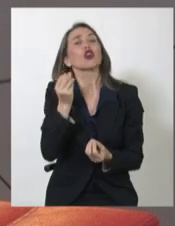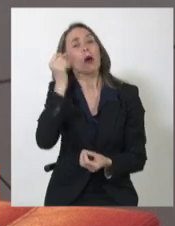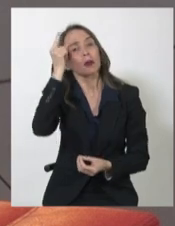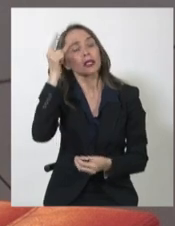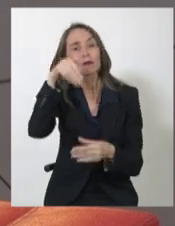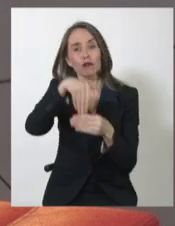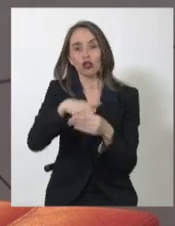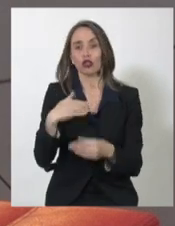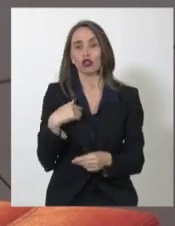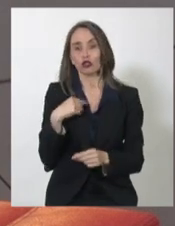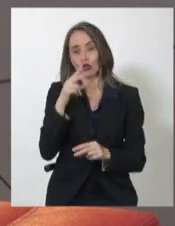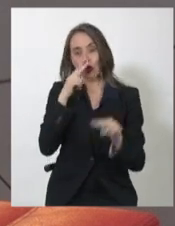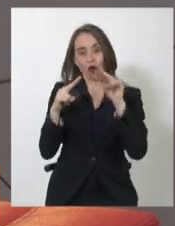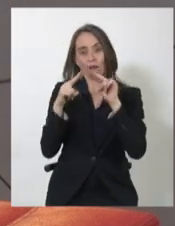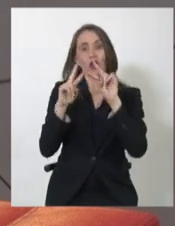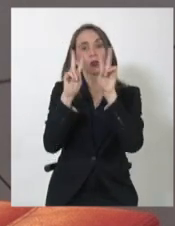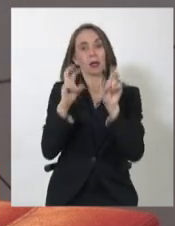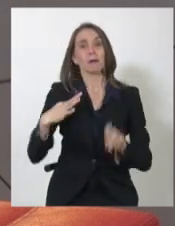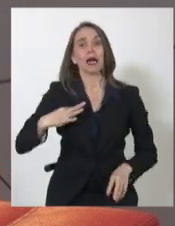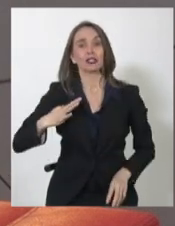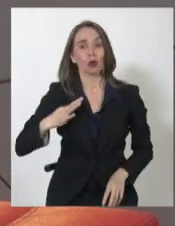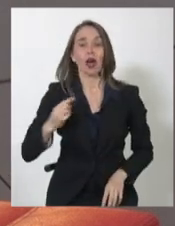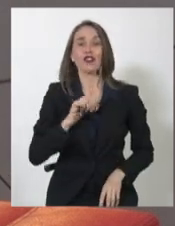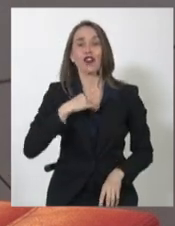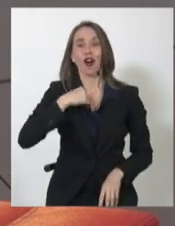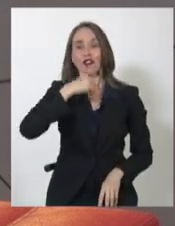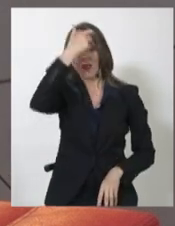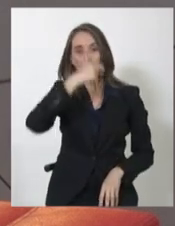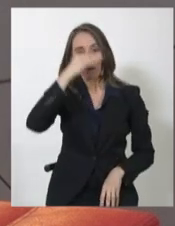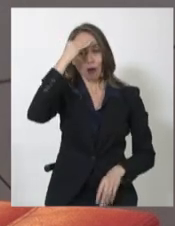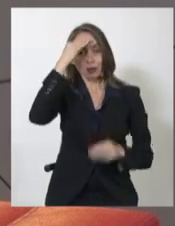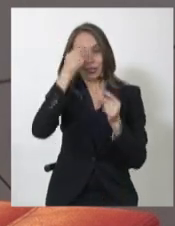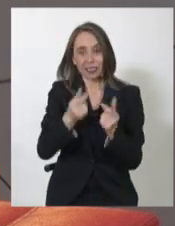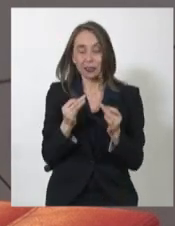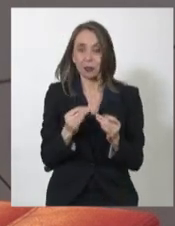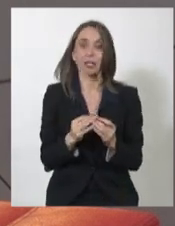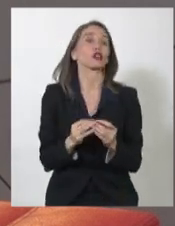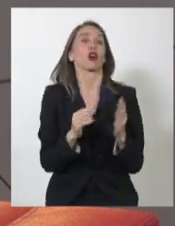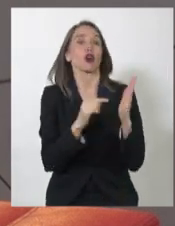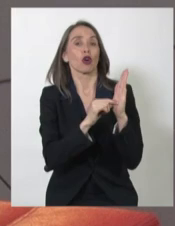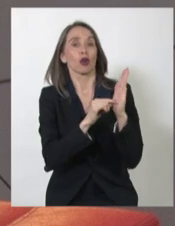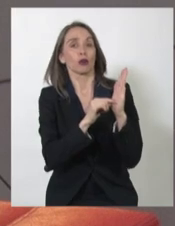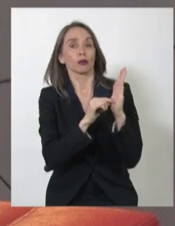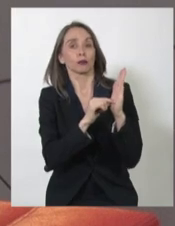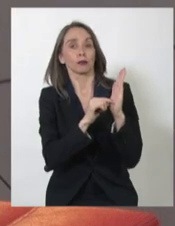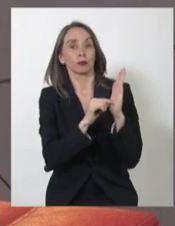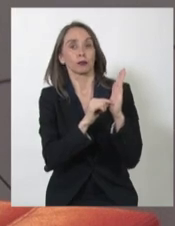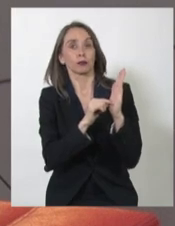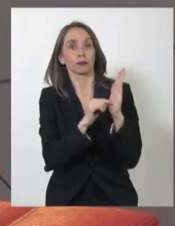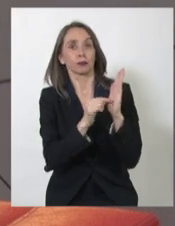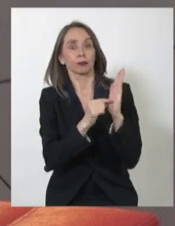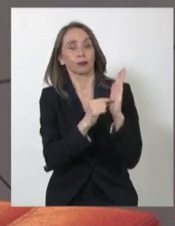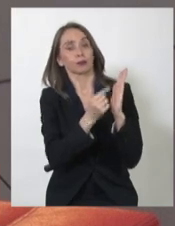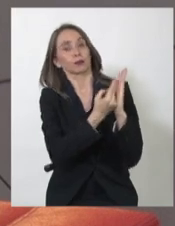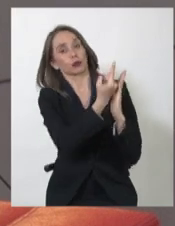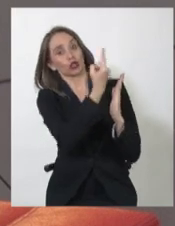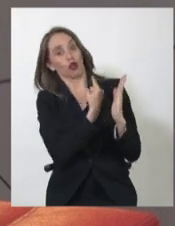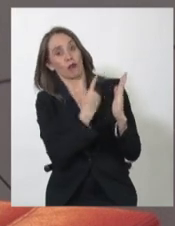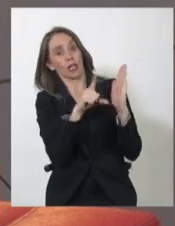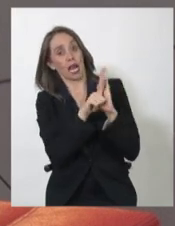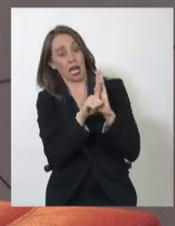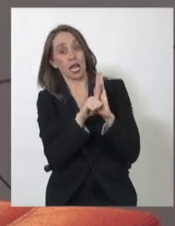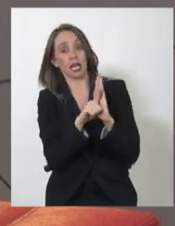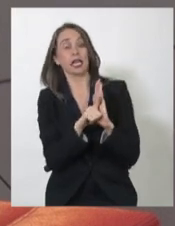como ciudadano, no como experto, pero dentro de nuestras cargas que tenemos en nuestra vida como ciudadano y